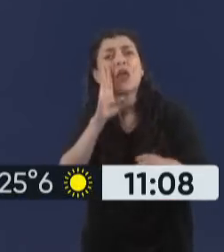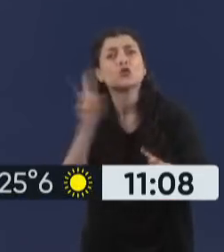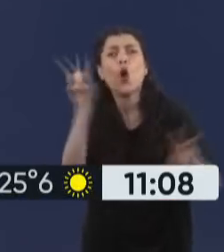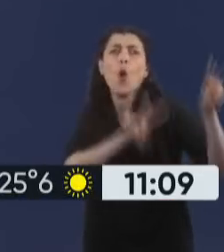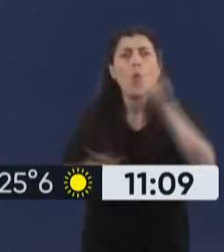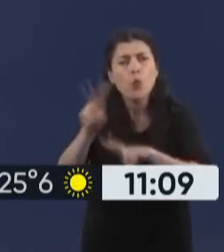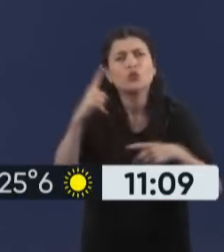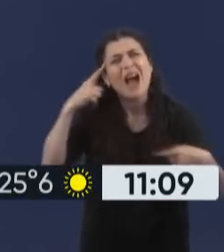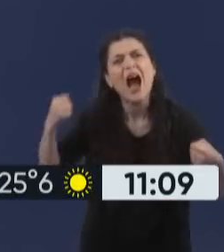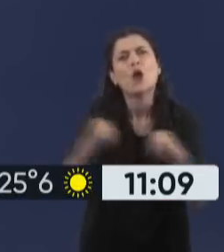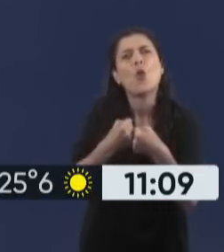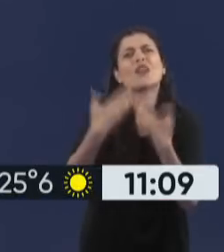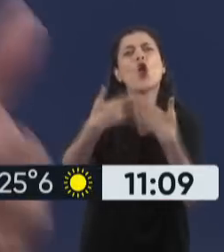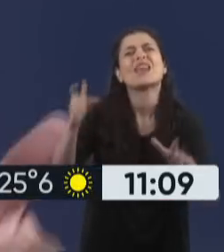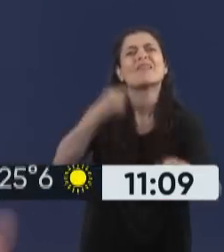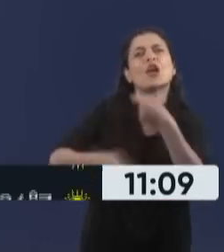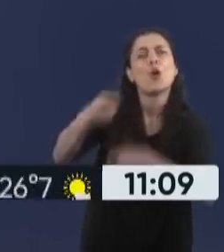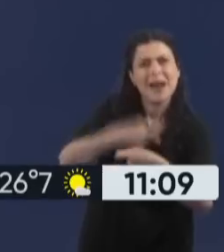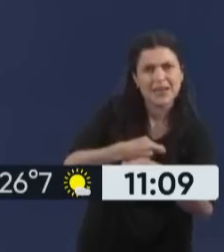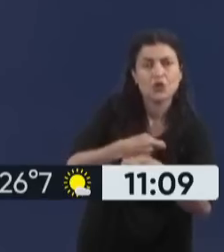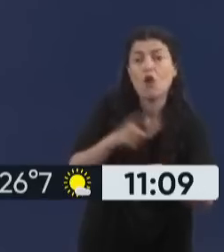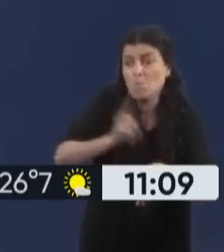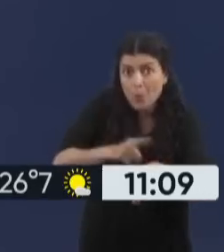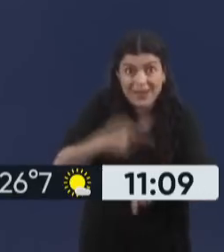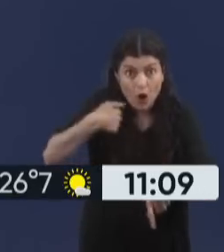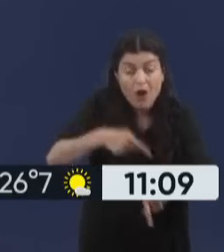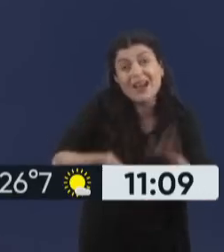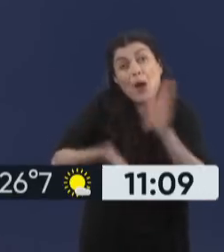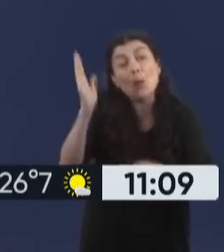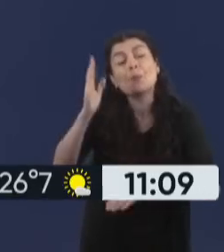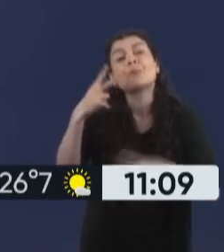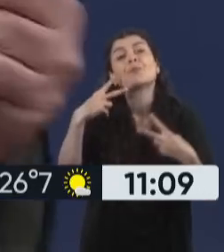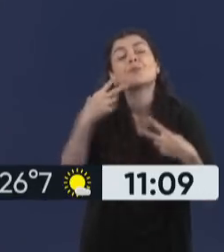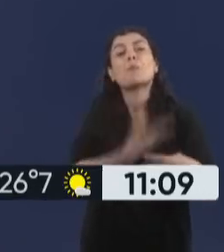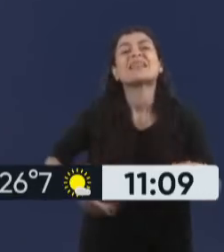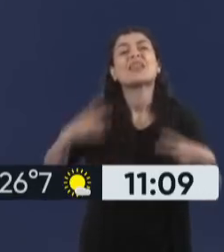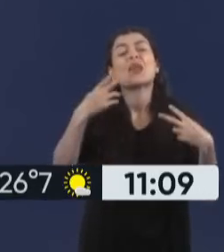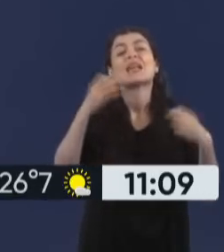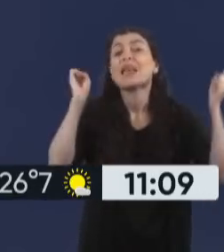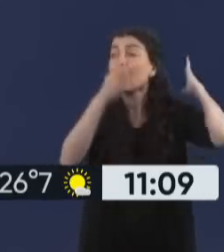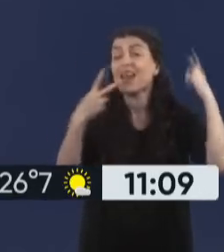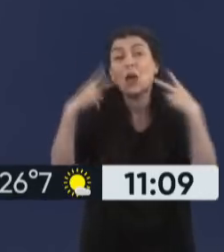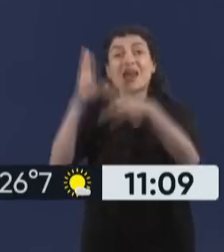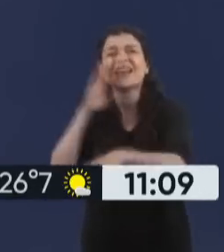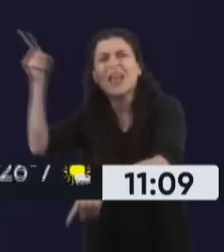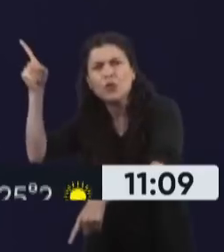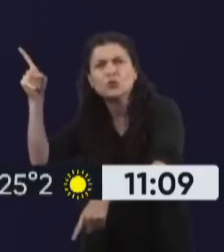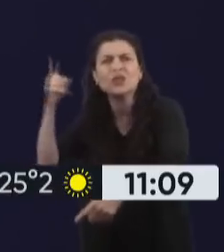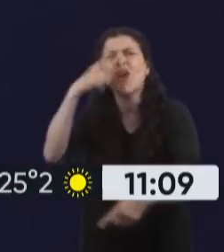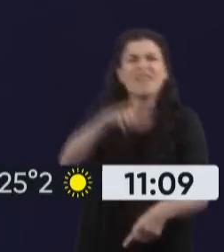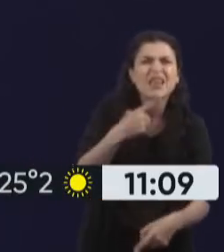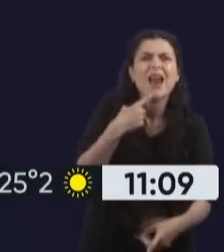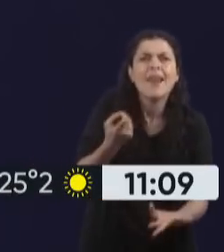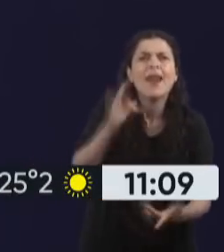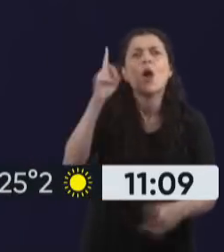profundizar eso? ¿Cuál sería la señal en este momento, llegando el presidente de Argentina, en cuanto a esas dos visiones?